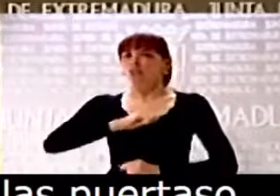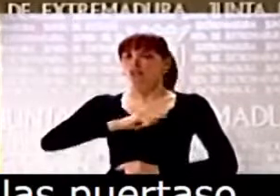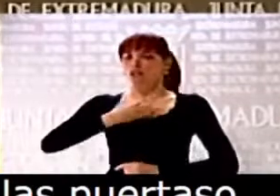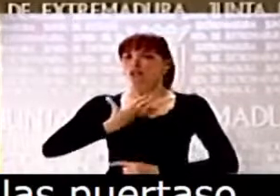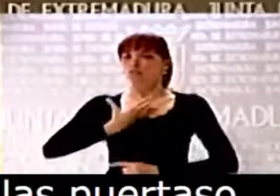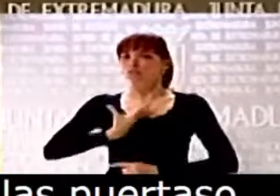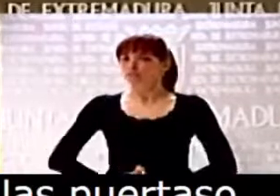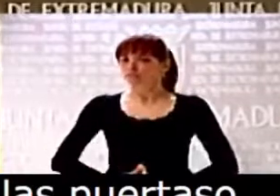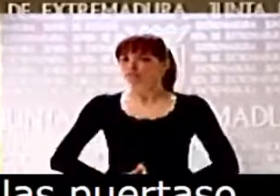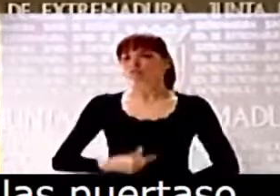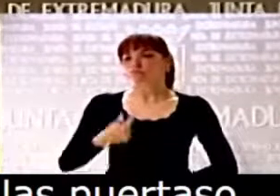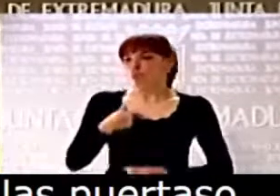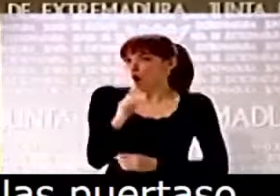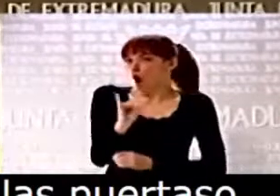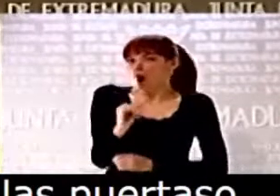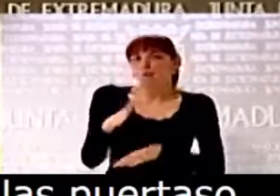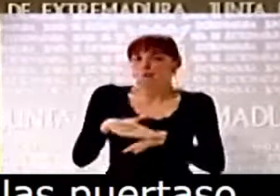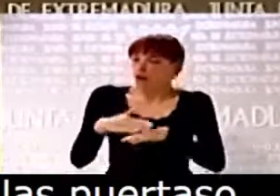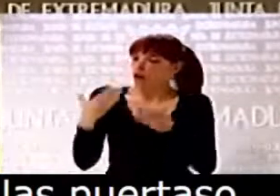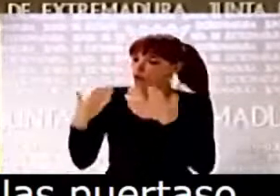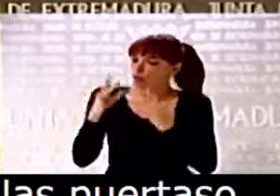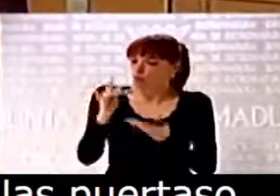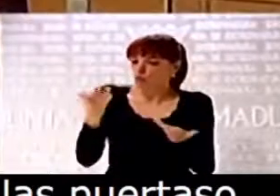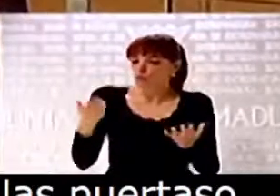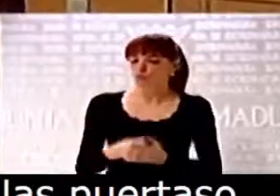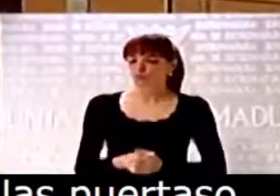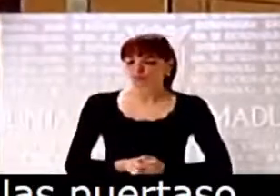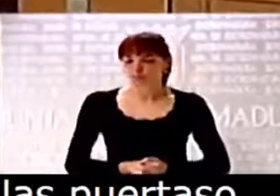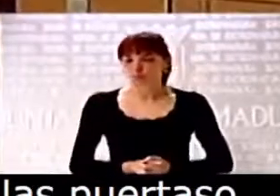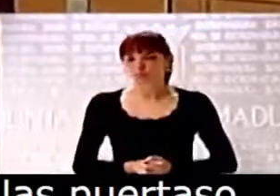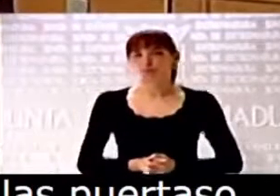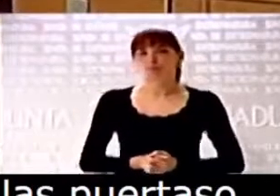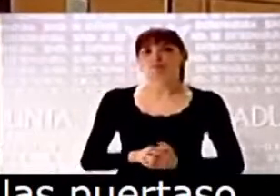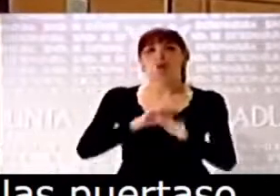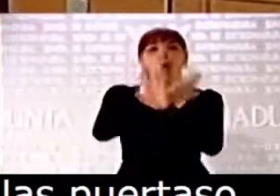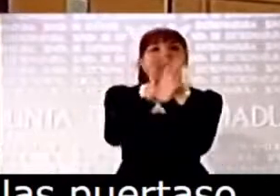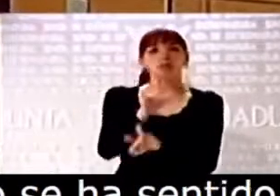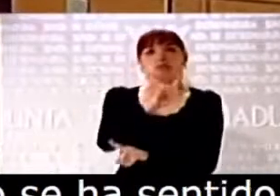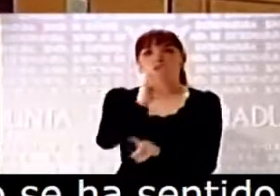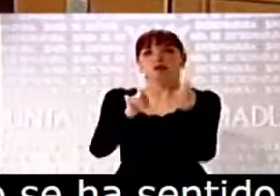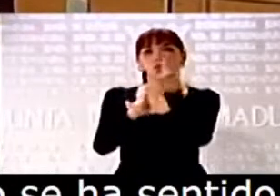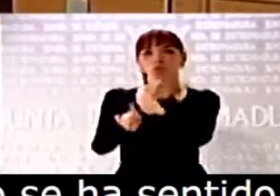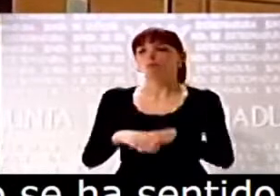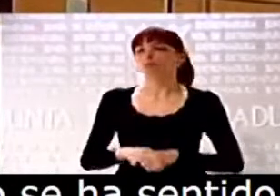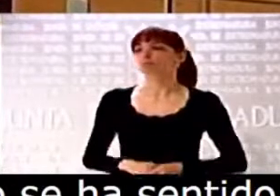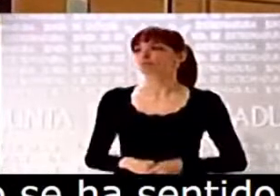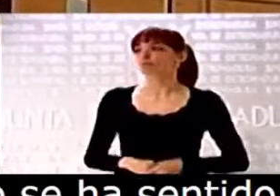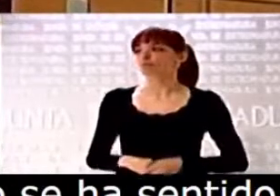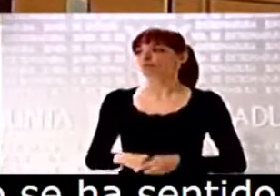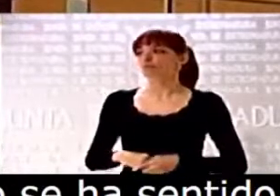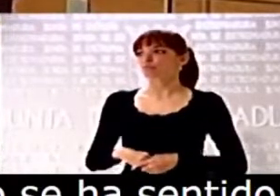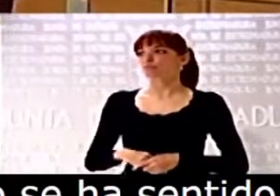plena disponibilidad para que ese diálogo se produzca. Último turno de preguntas. ¿Alguna más?